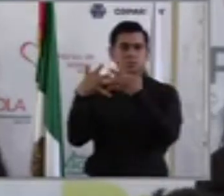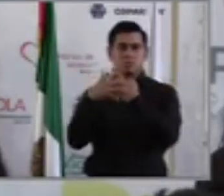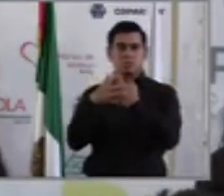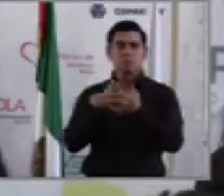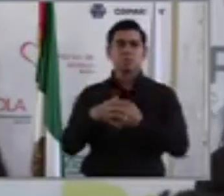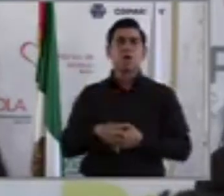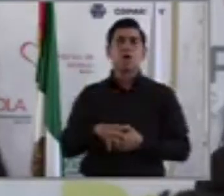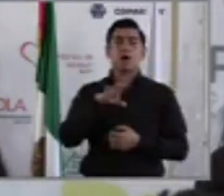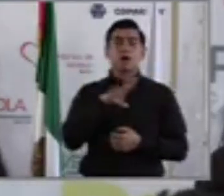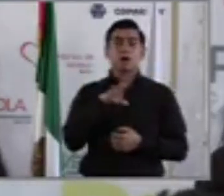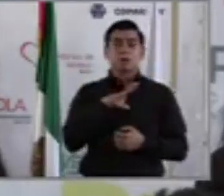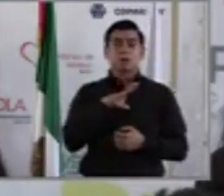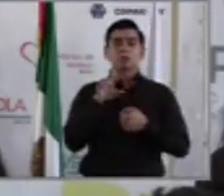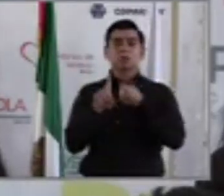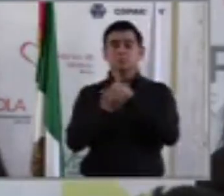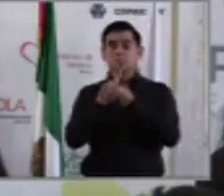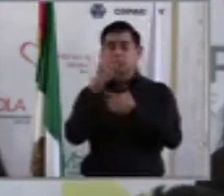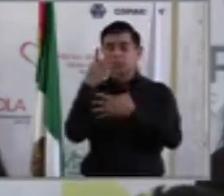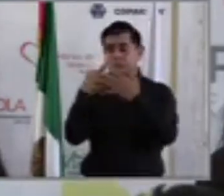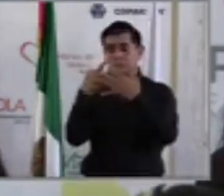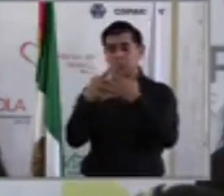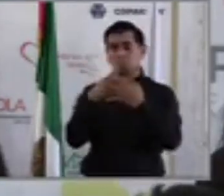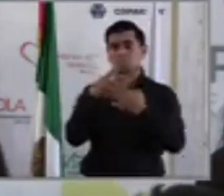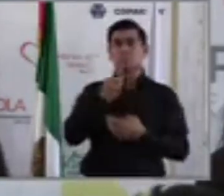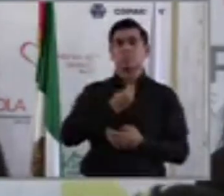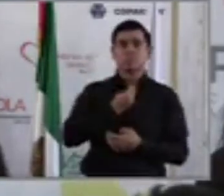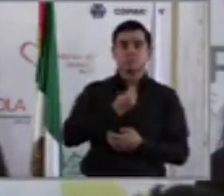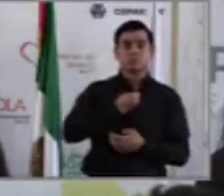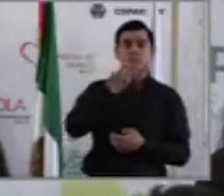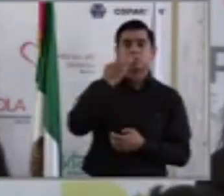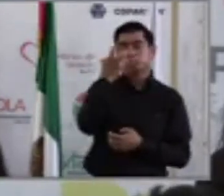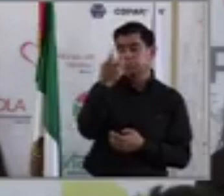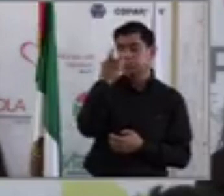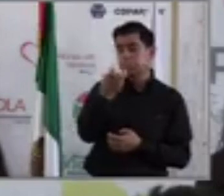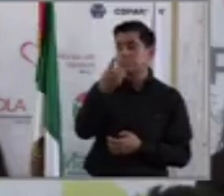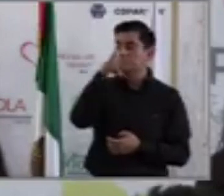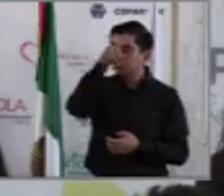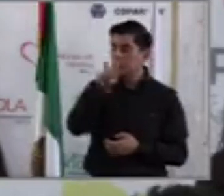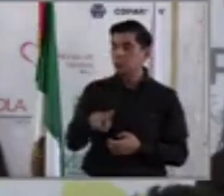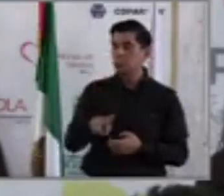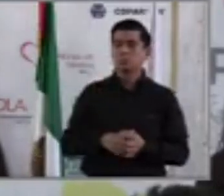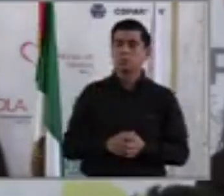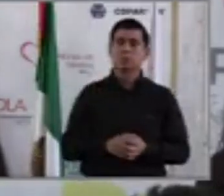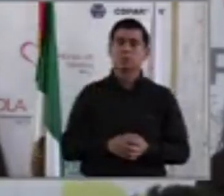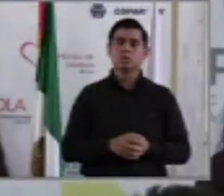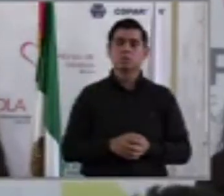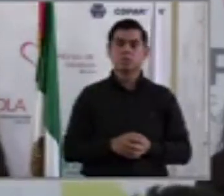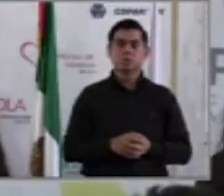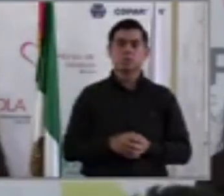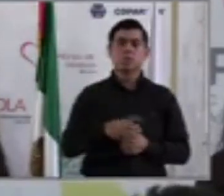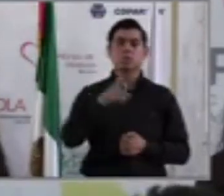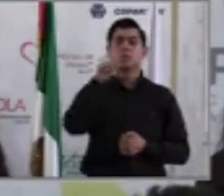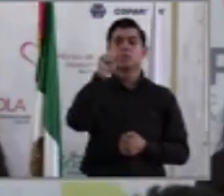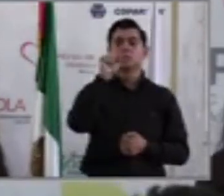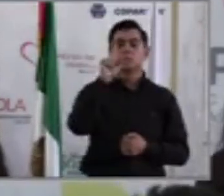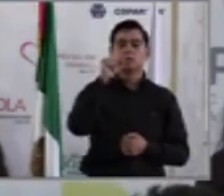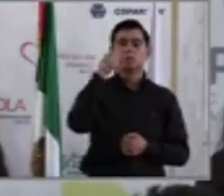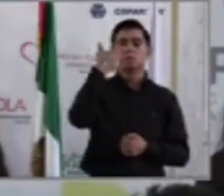siguen estando toleradas. Esa es la realidad. Ha sido durante 27